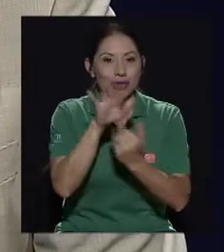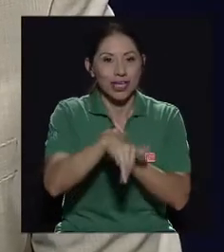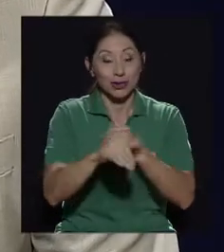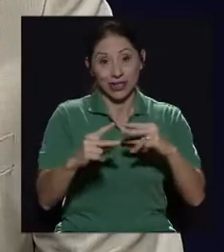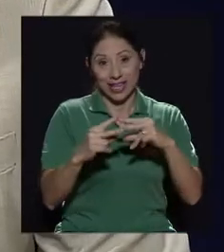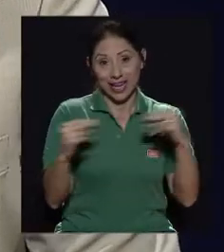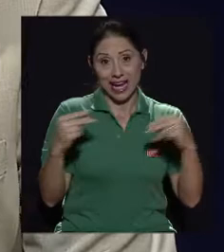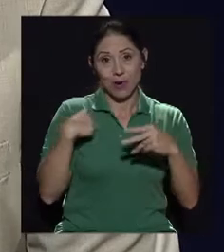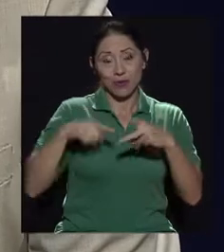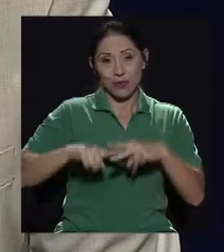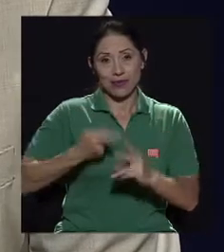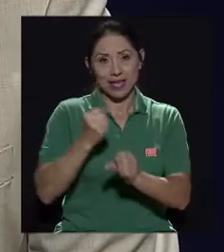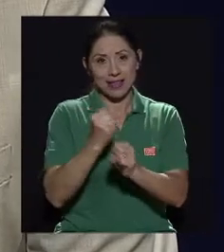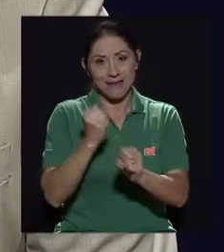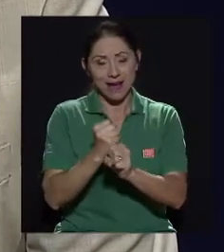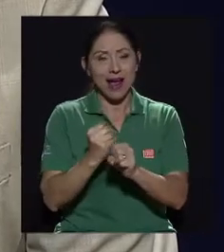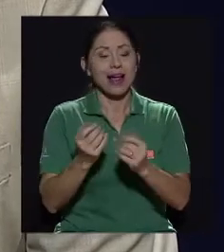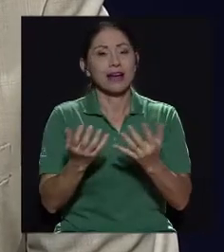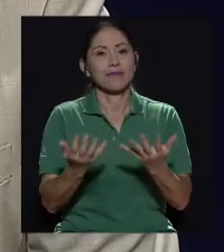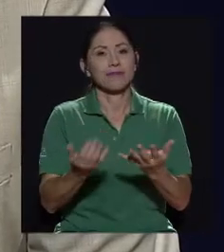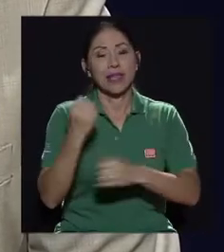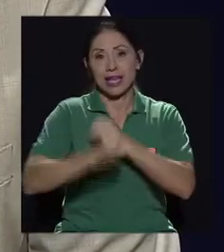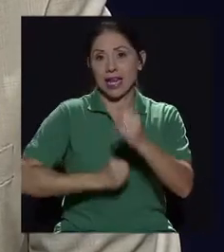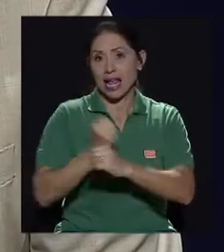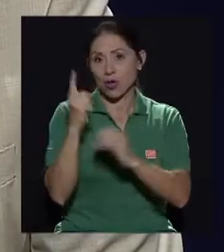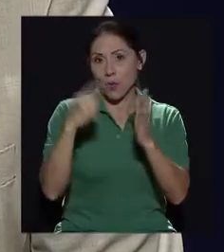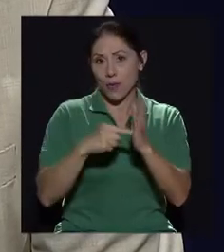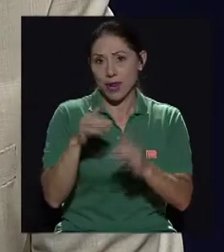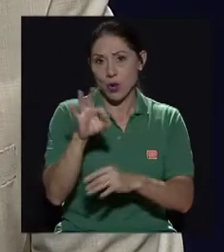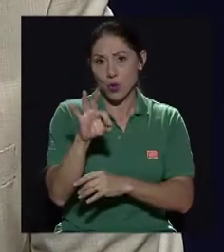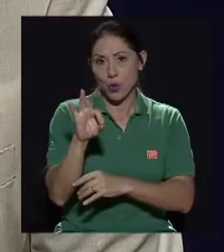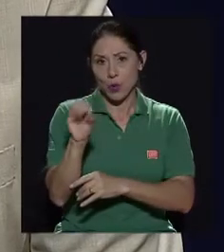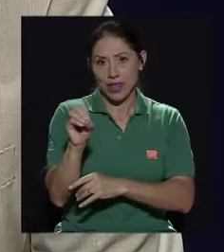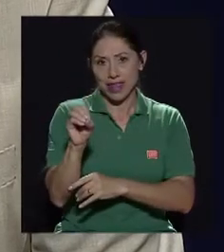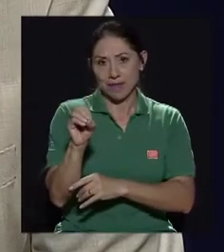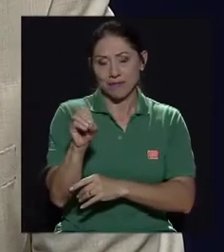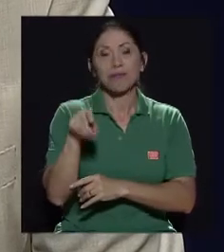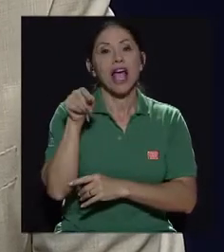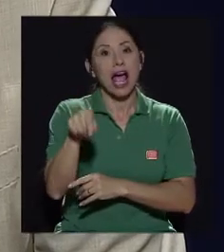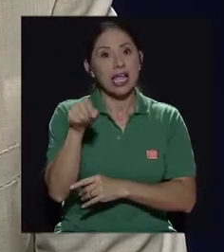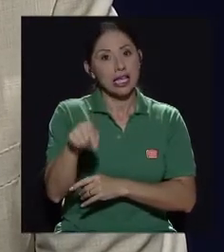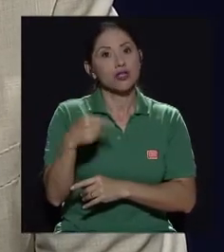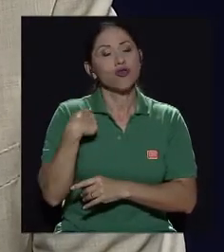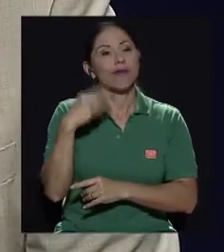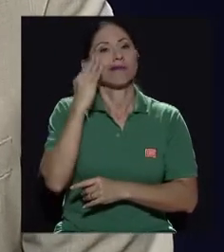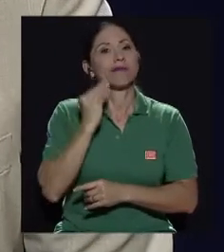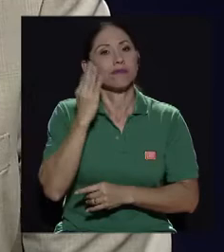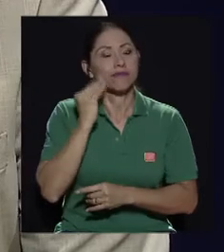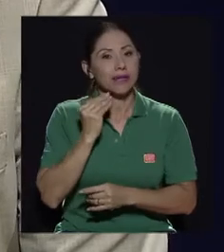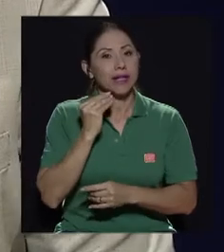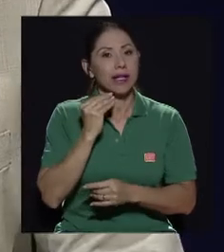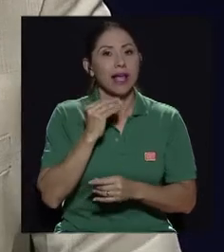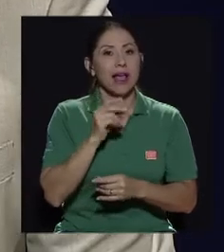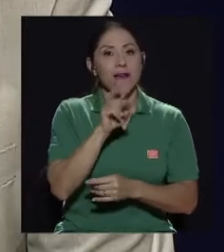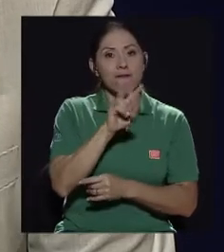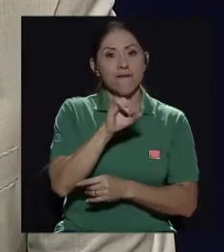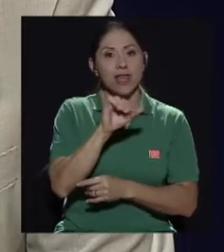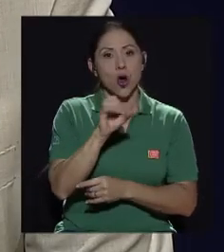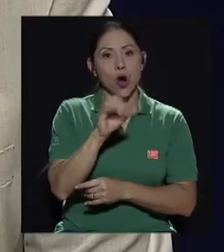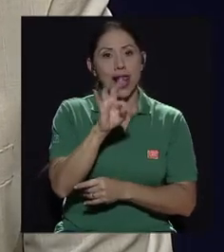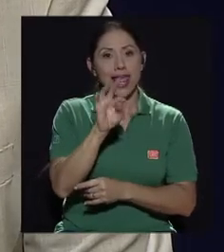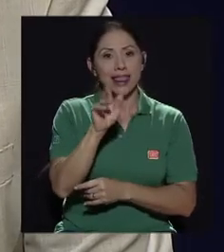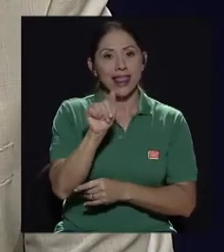a proyectos y nicaragua empecé a trabajar esté prácticamente en el 90 en el país y me tocó de la transición de